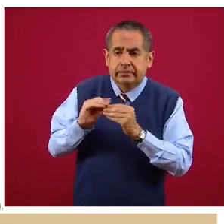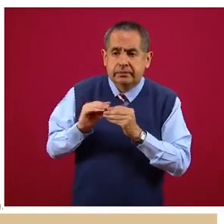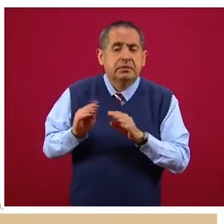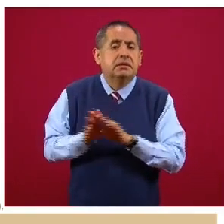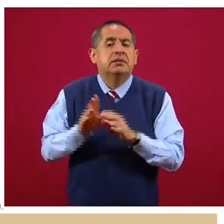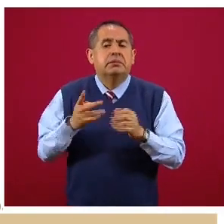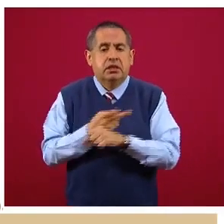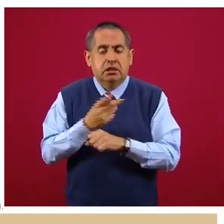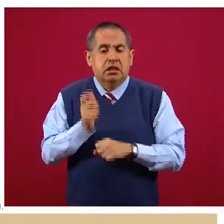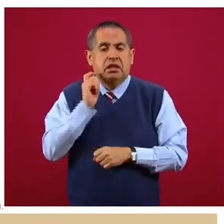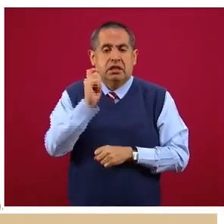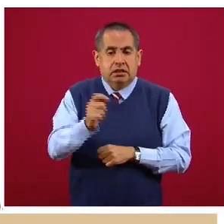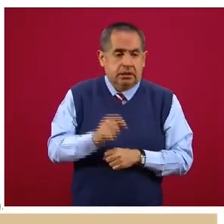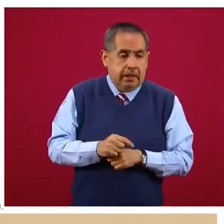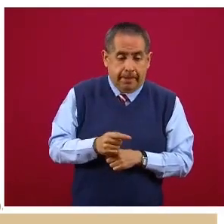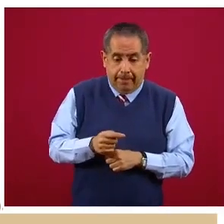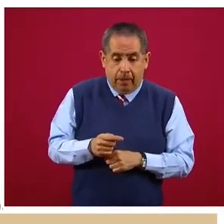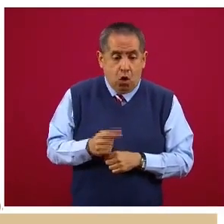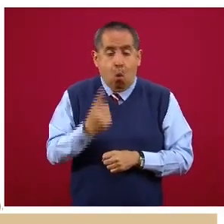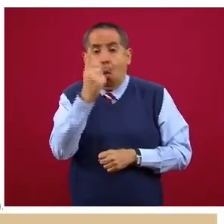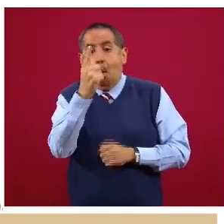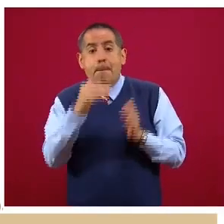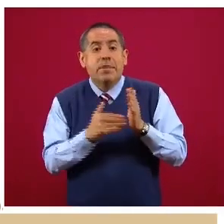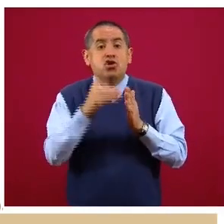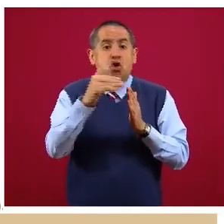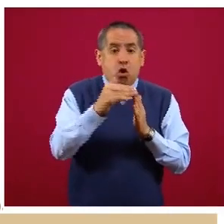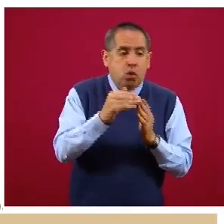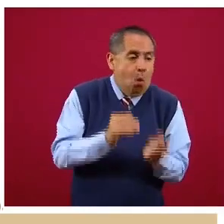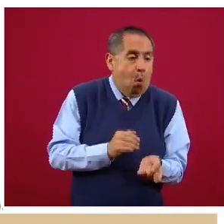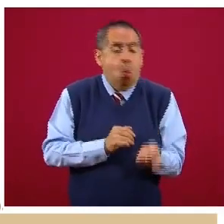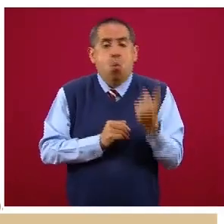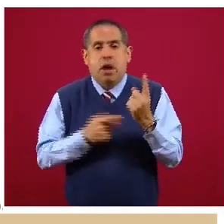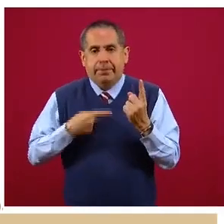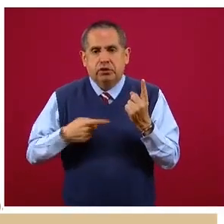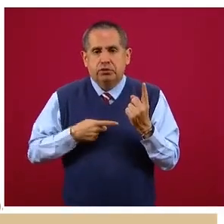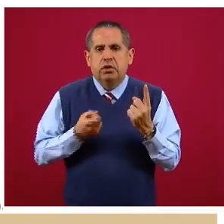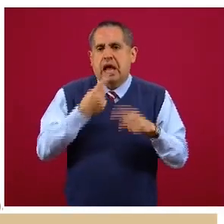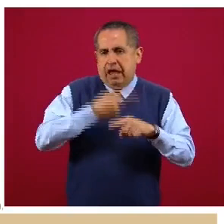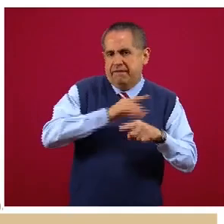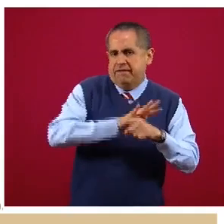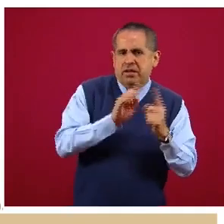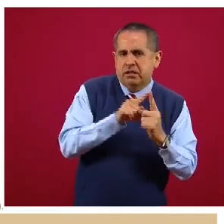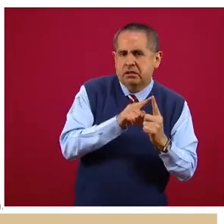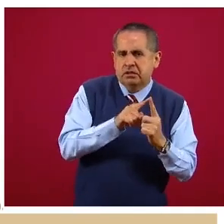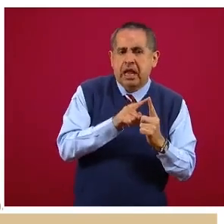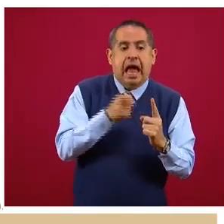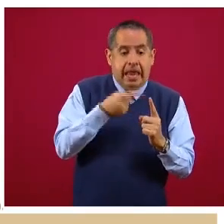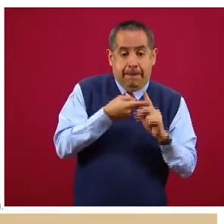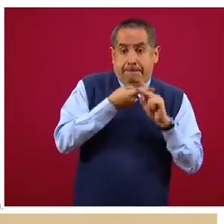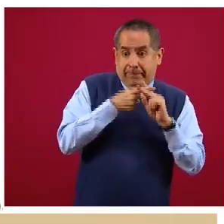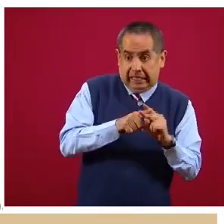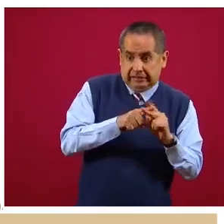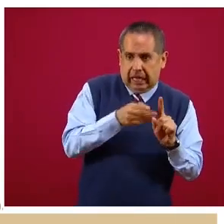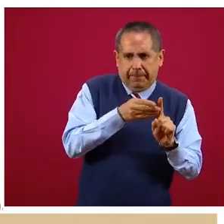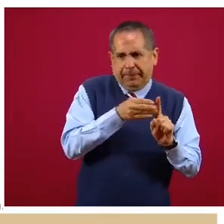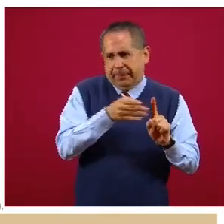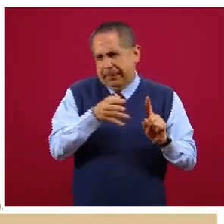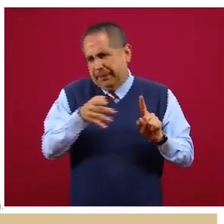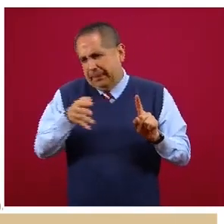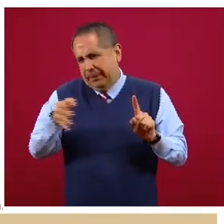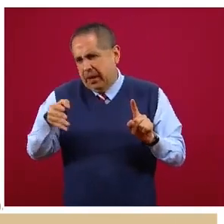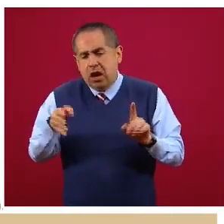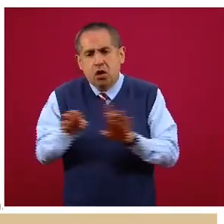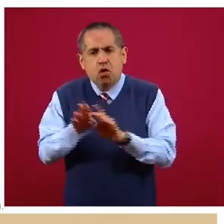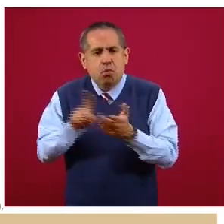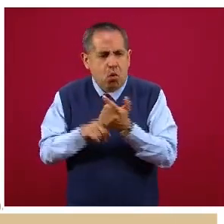que se alcanzó un caso por millón de habitantes. Esto lo que nos permite es que, independientemente de la fecha de inicio de la epidemia,